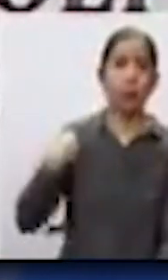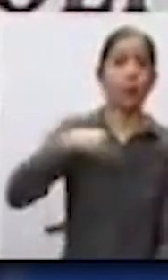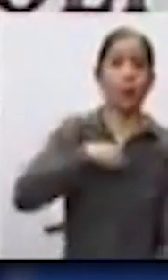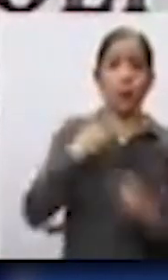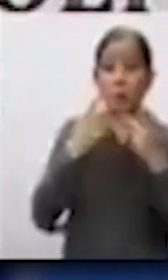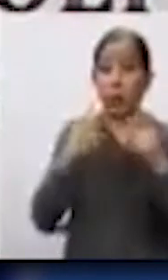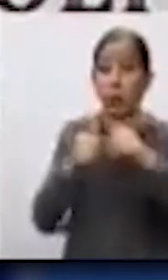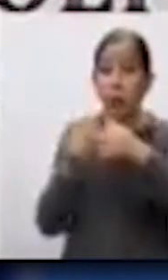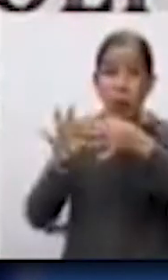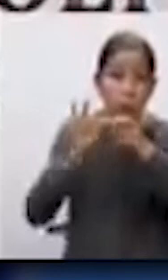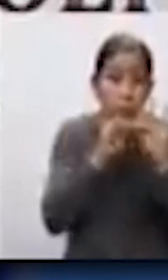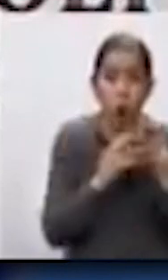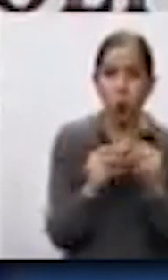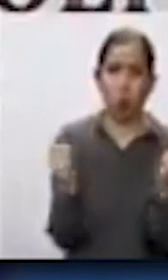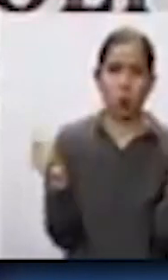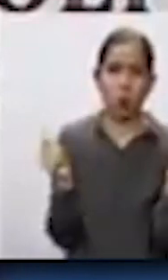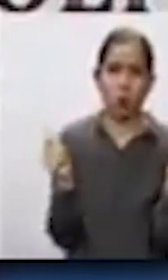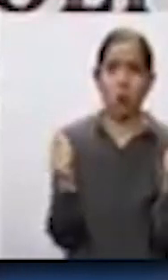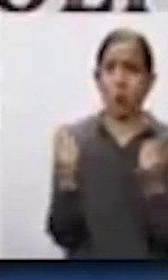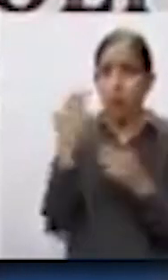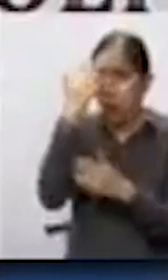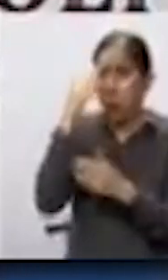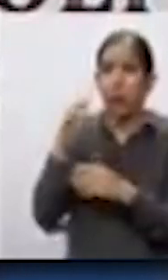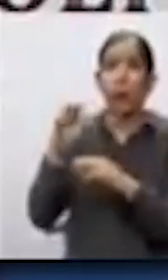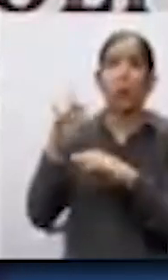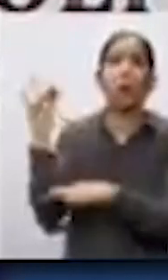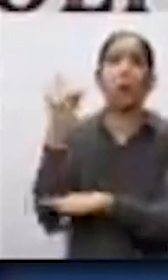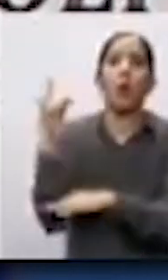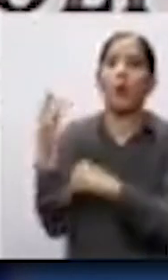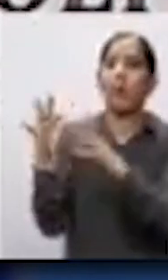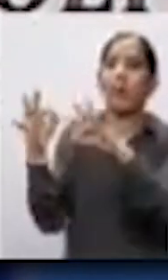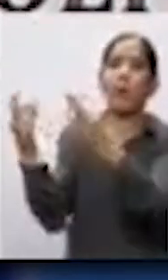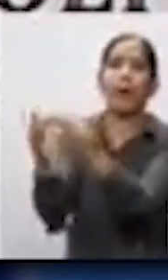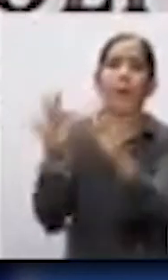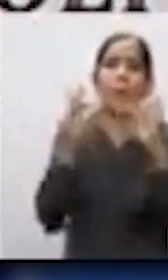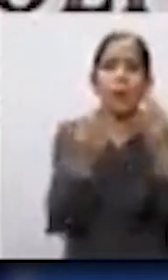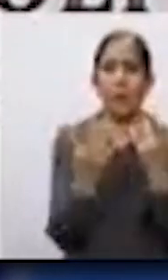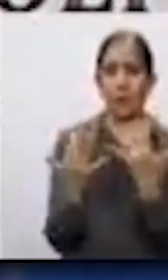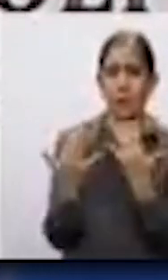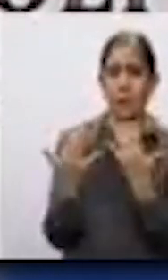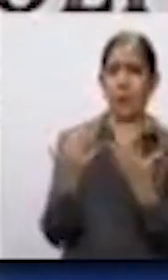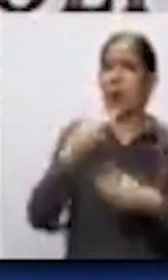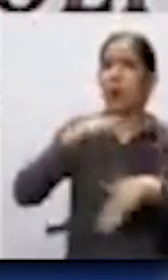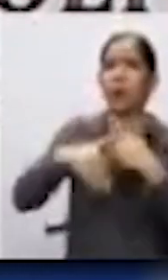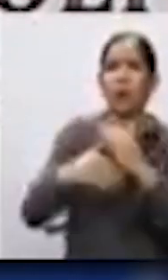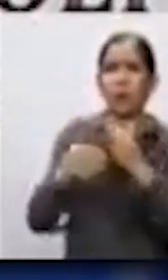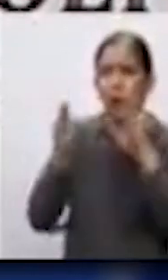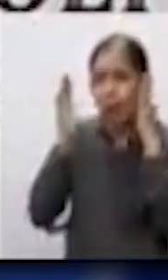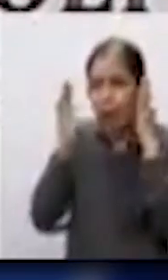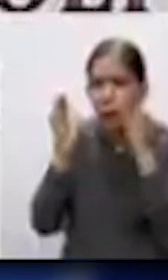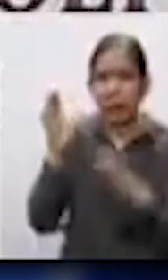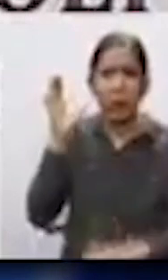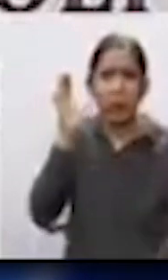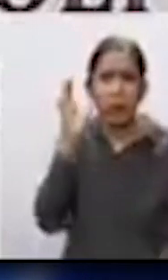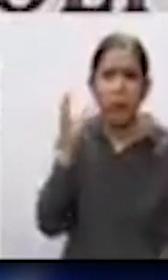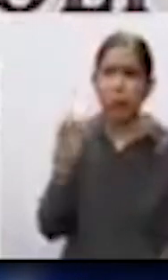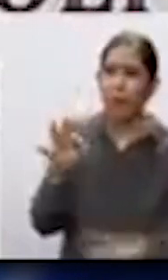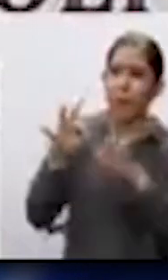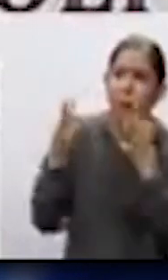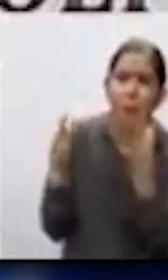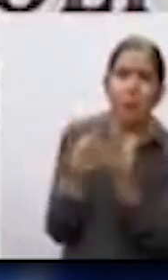soluciones estructurales, que es lo que esperan las familias bolivianas. Todas van a ser escuchadas: víctimas, familiares de